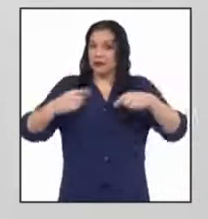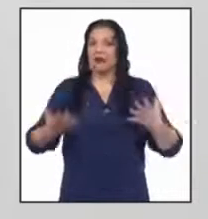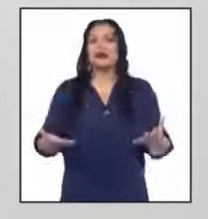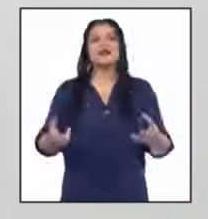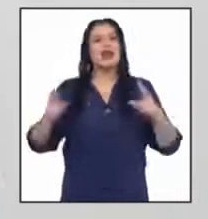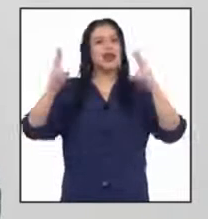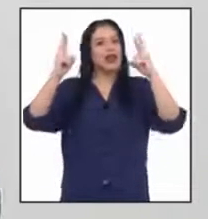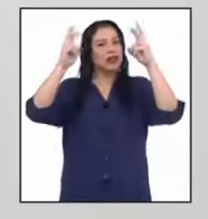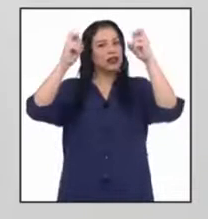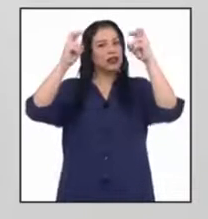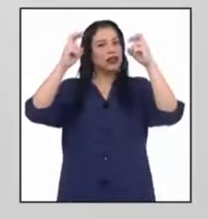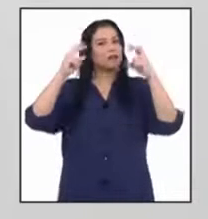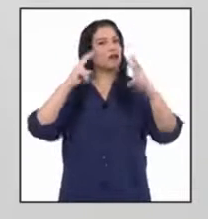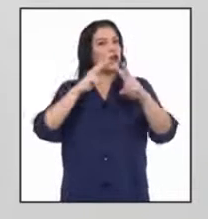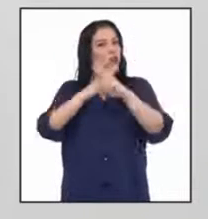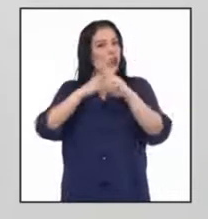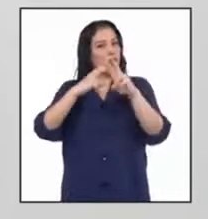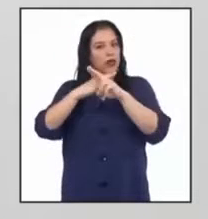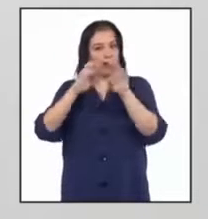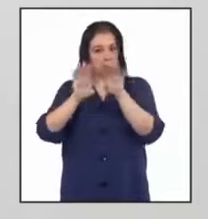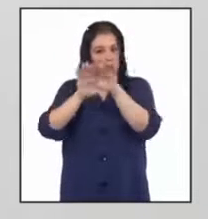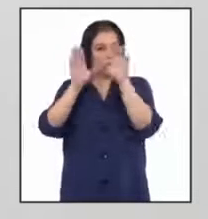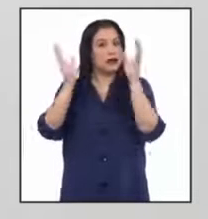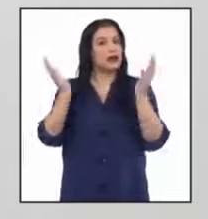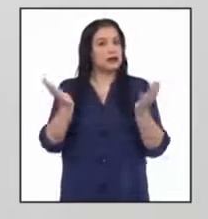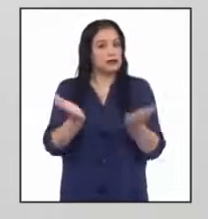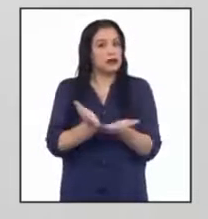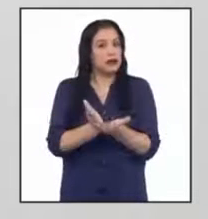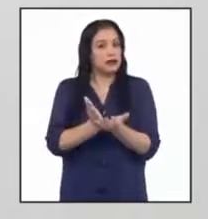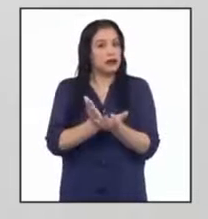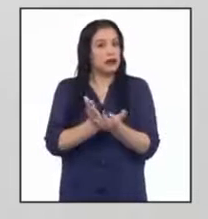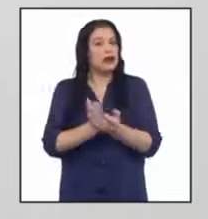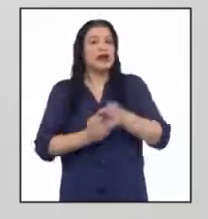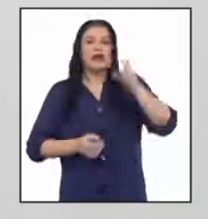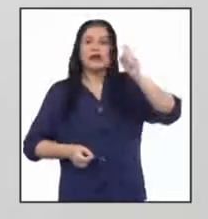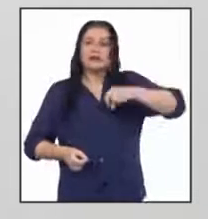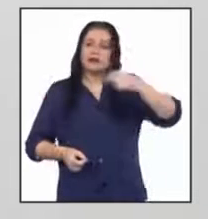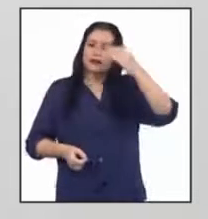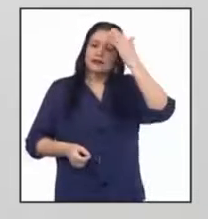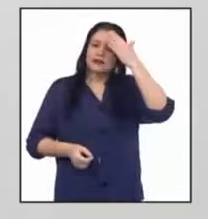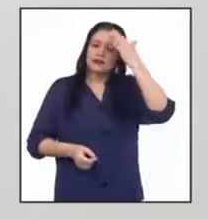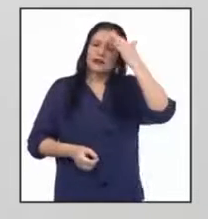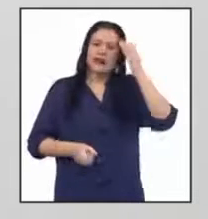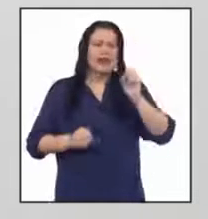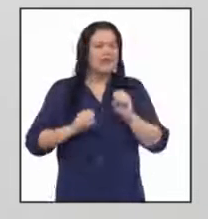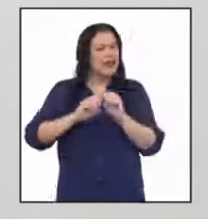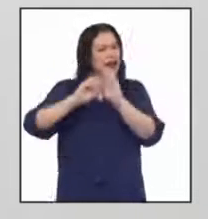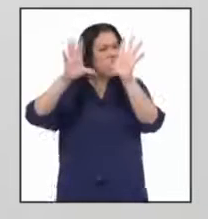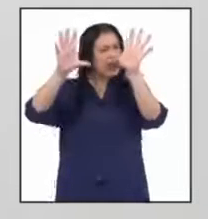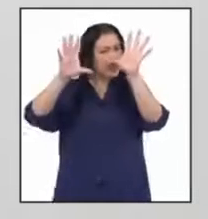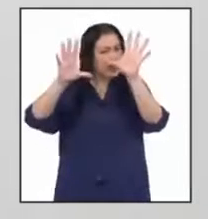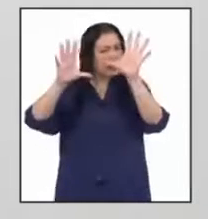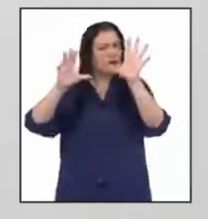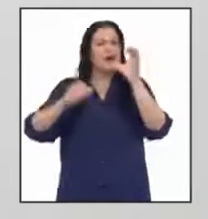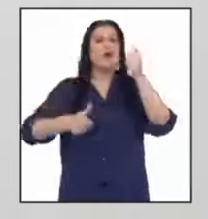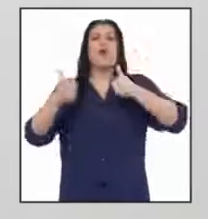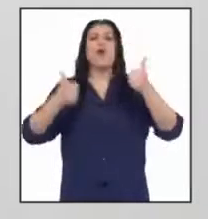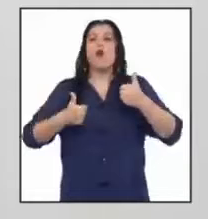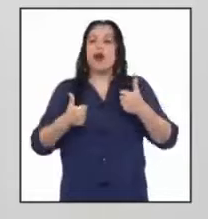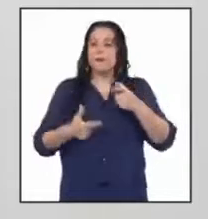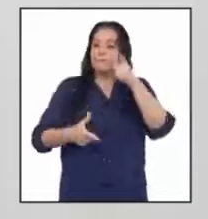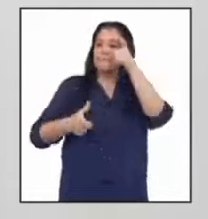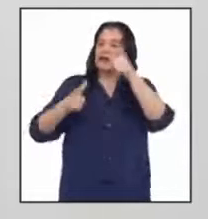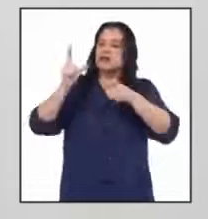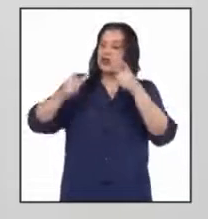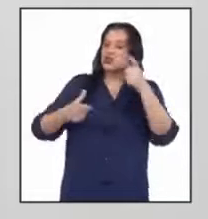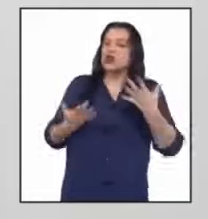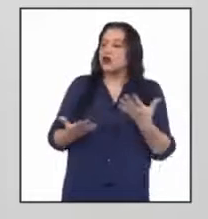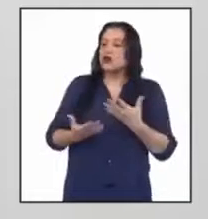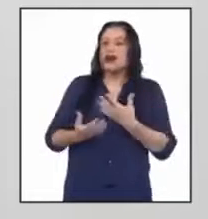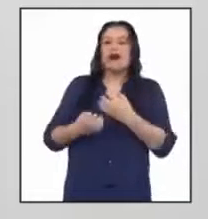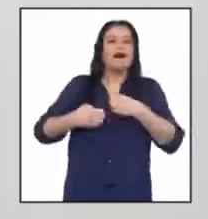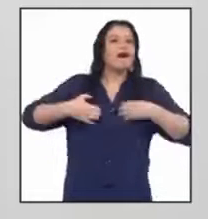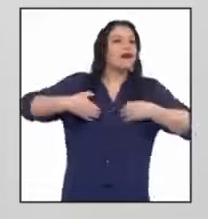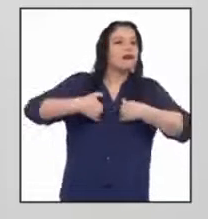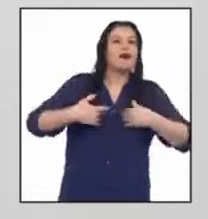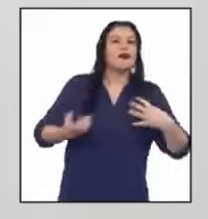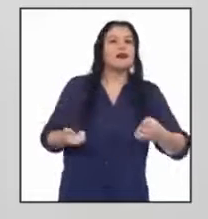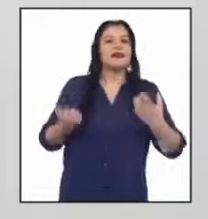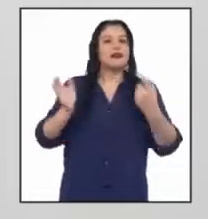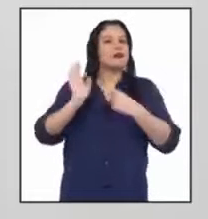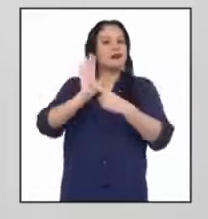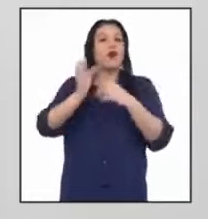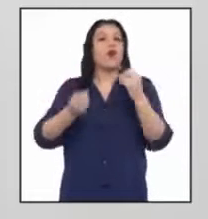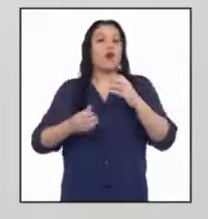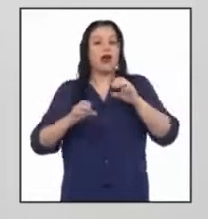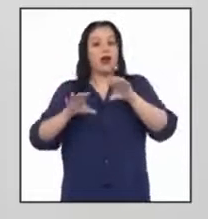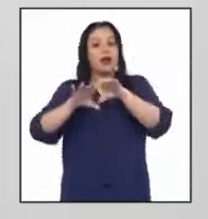el tema es sobre el cuidado de la tierra, necesitas saber con claridad qué personajes quieres representar. Tal vez la